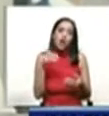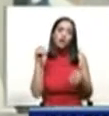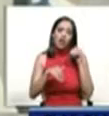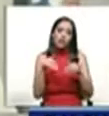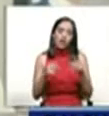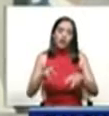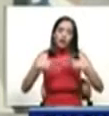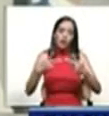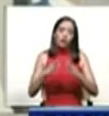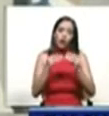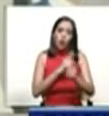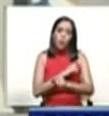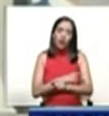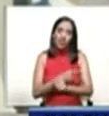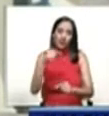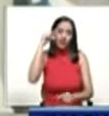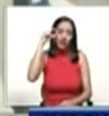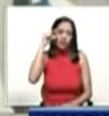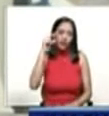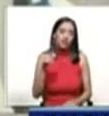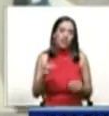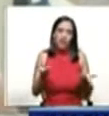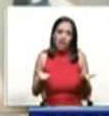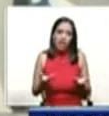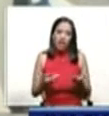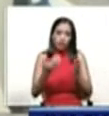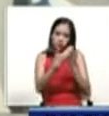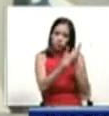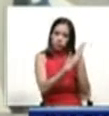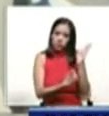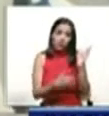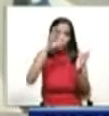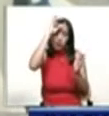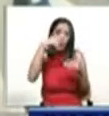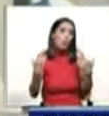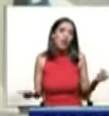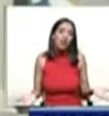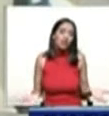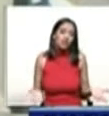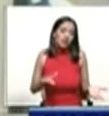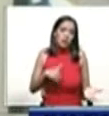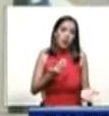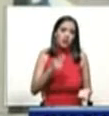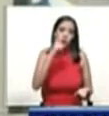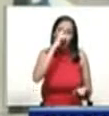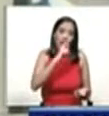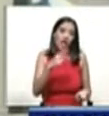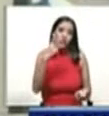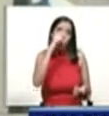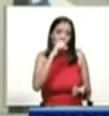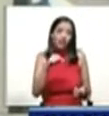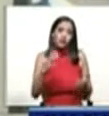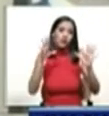poderes en una fecha y en unas condiciones que no sabemos cuál es. Que puede ser dentro de un año, dentro de dos, dentro de 10